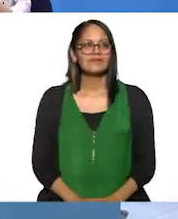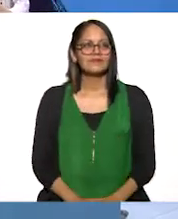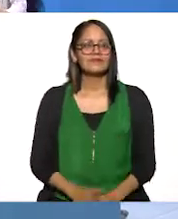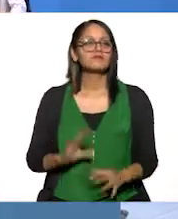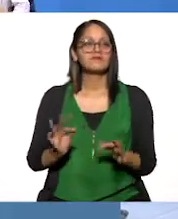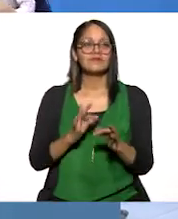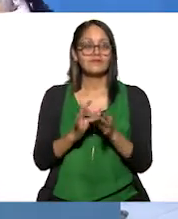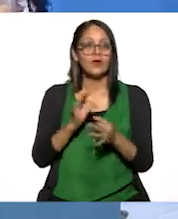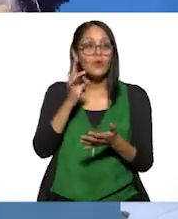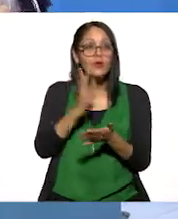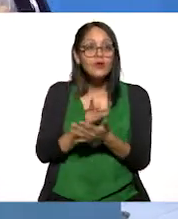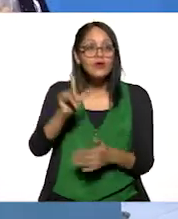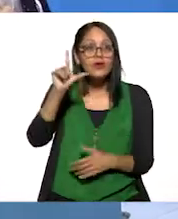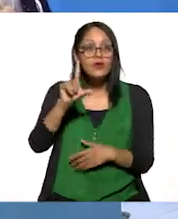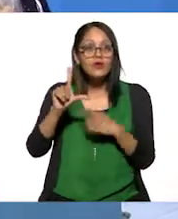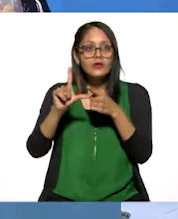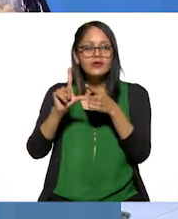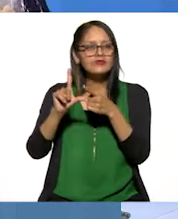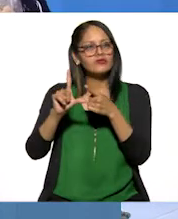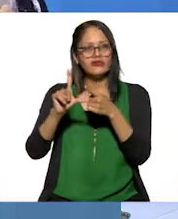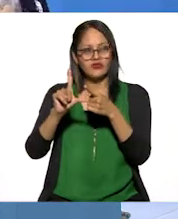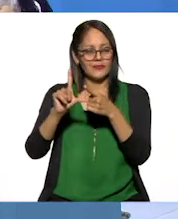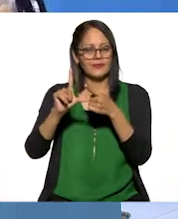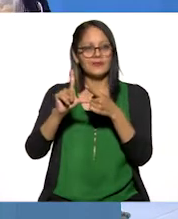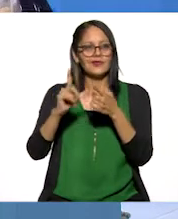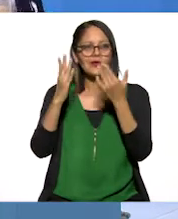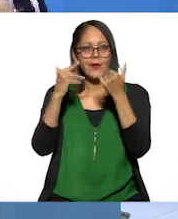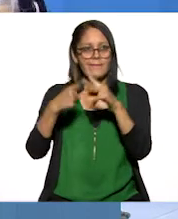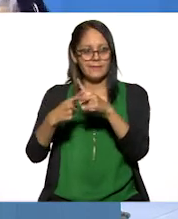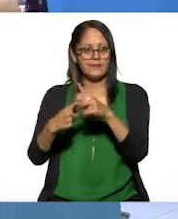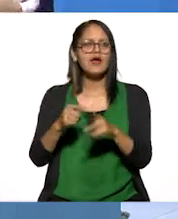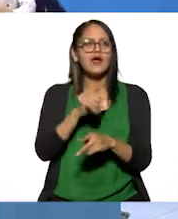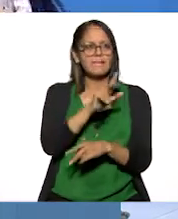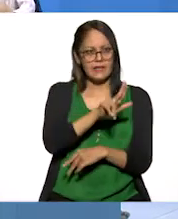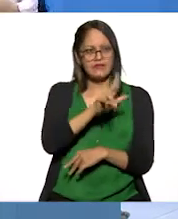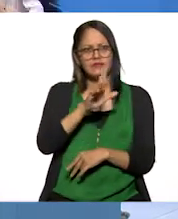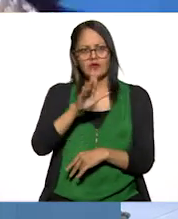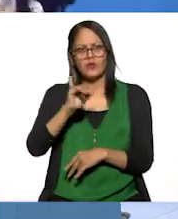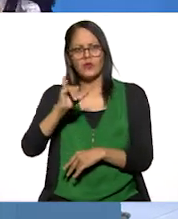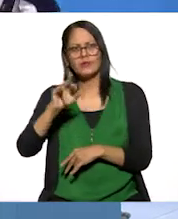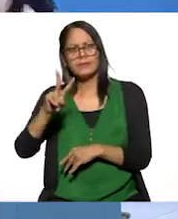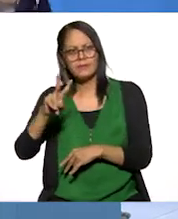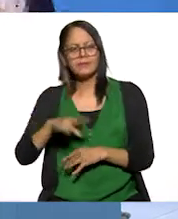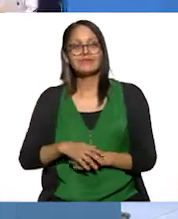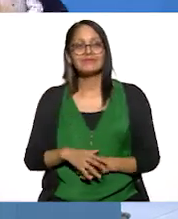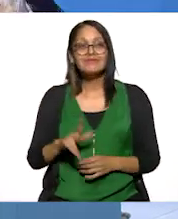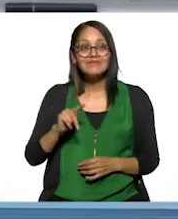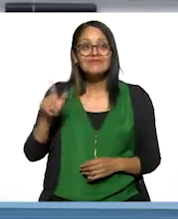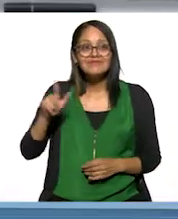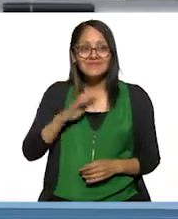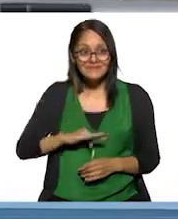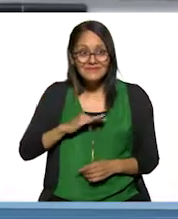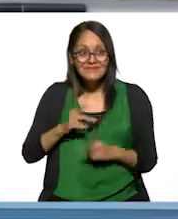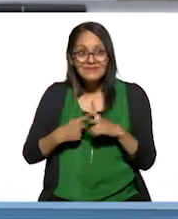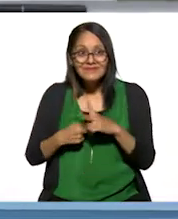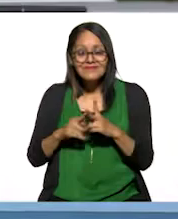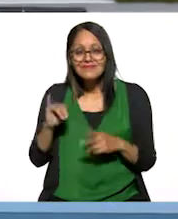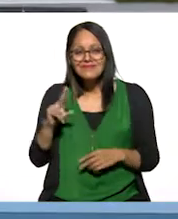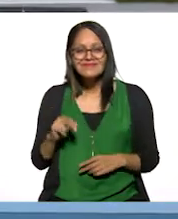A excepción de lunes, todos los demás días de la semana tienes matemáticas. ¿Qué te parece? ¿Feliz con las matemáticas